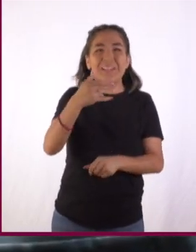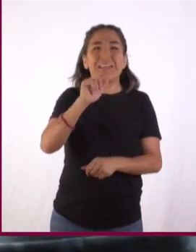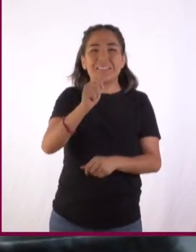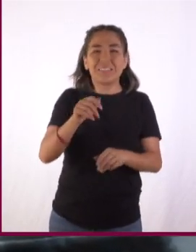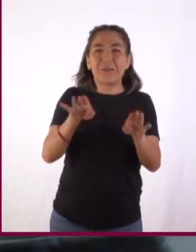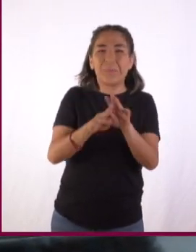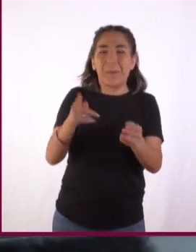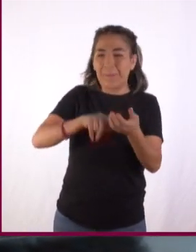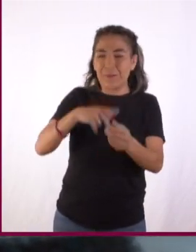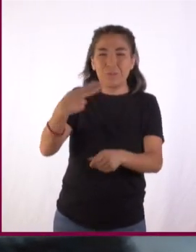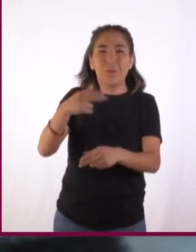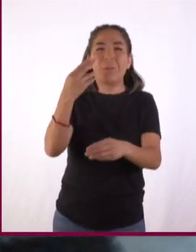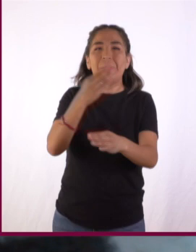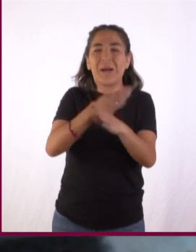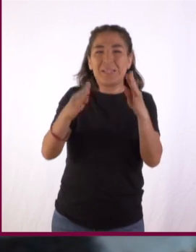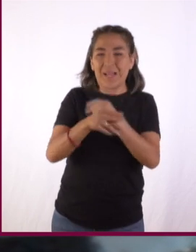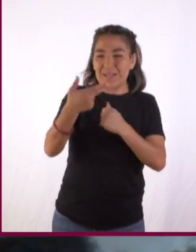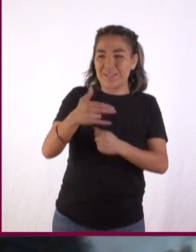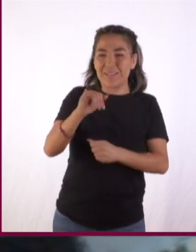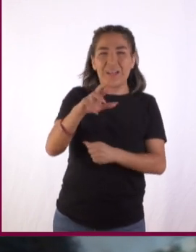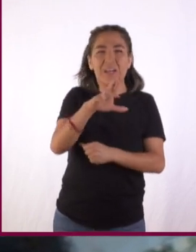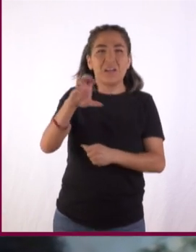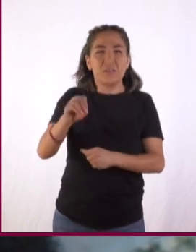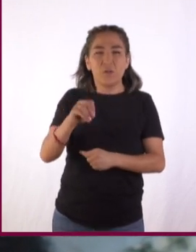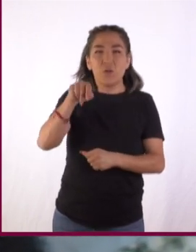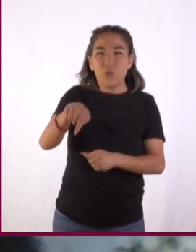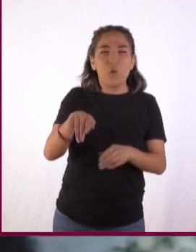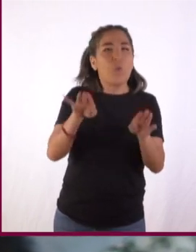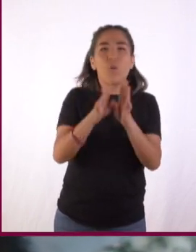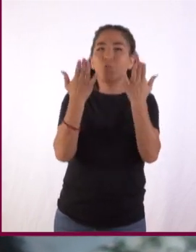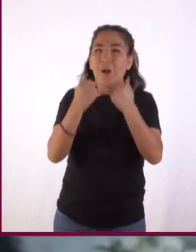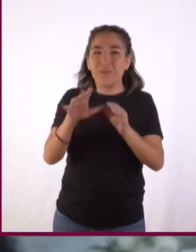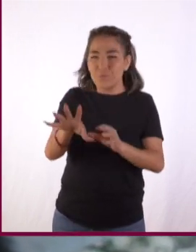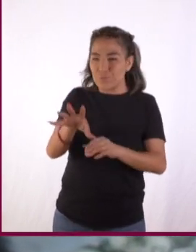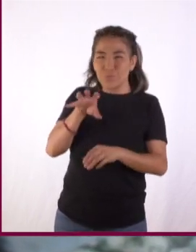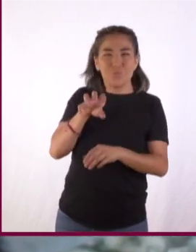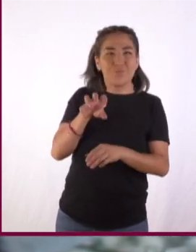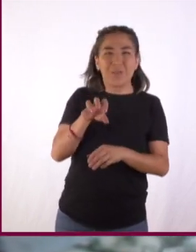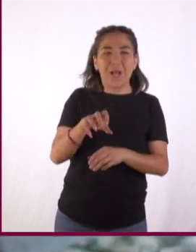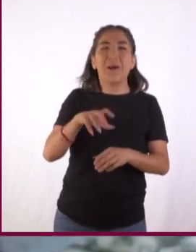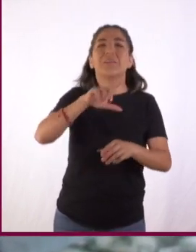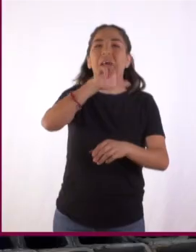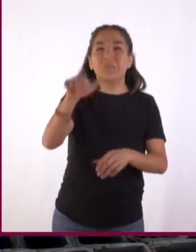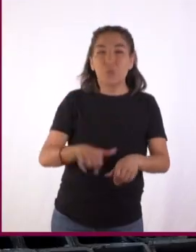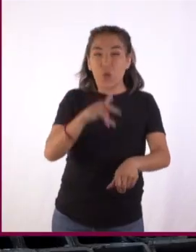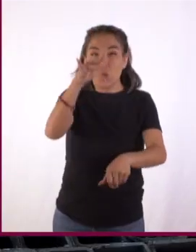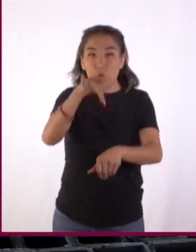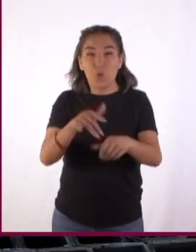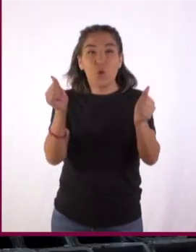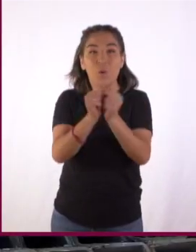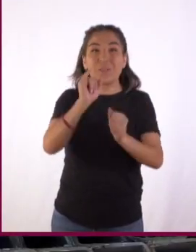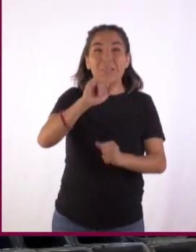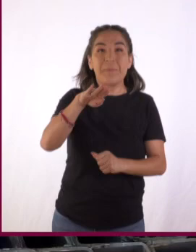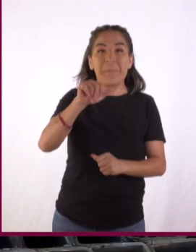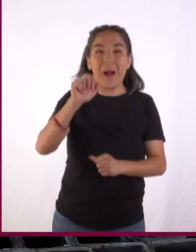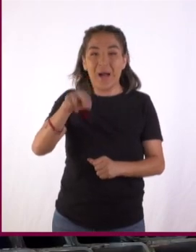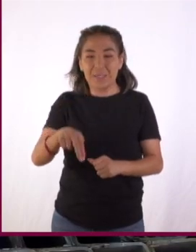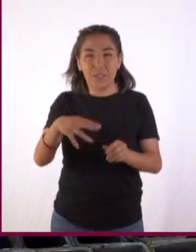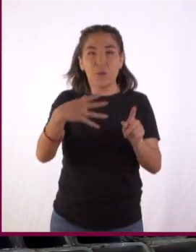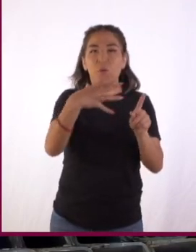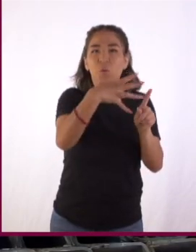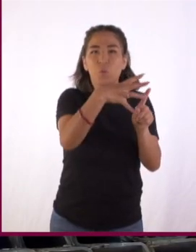se presenta cuando tenemos un material de hierro no magnetizado y que lo ponemos en contacto con un